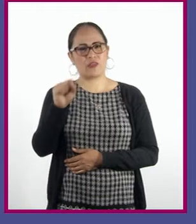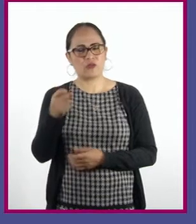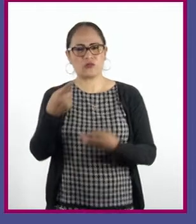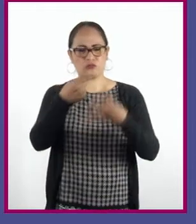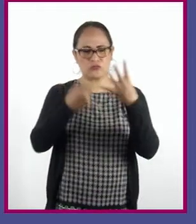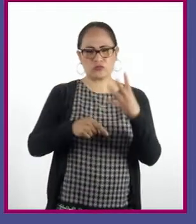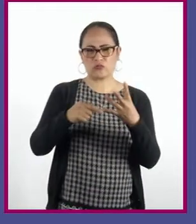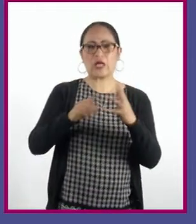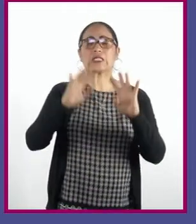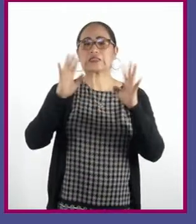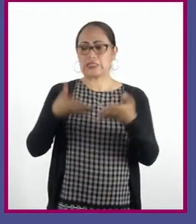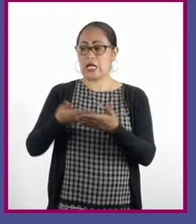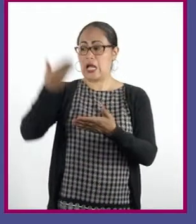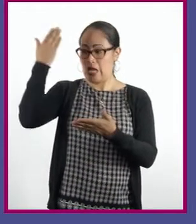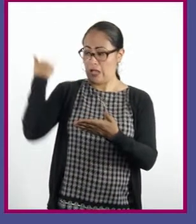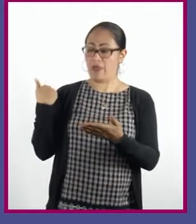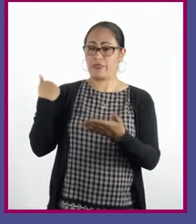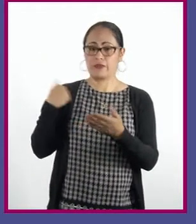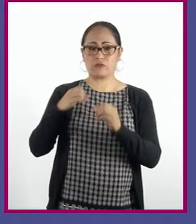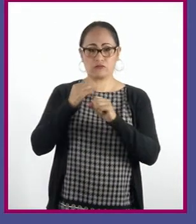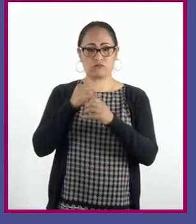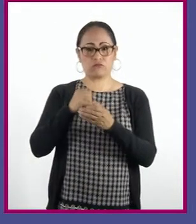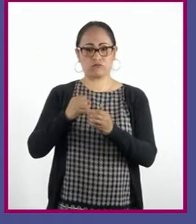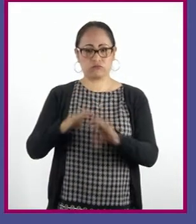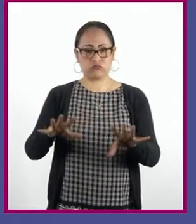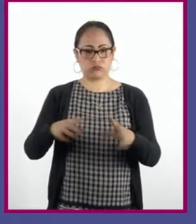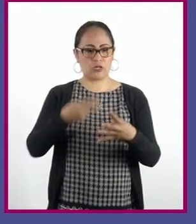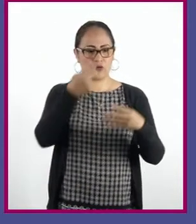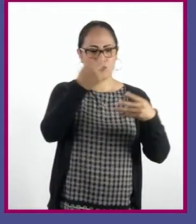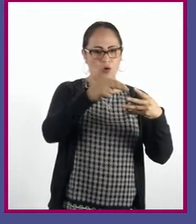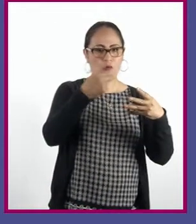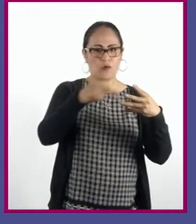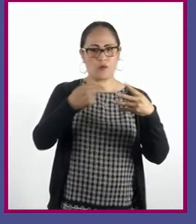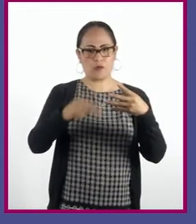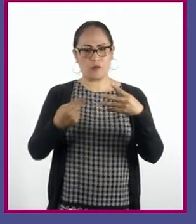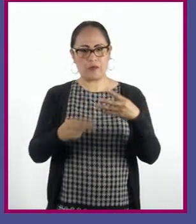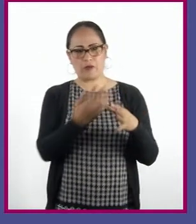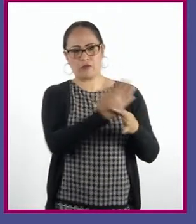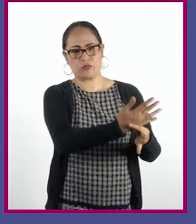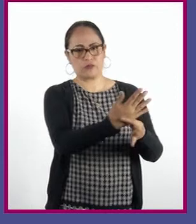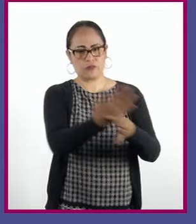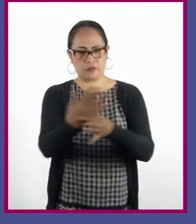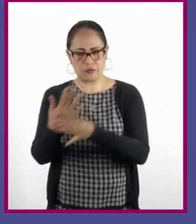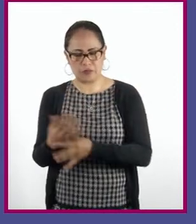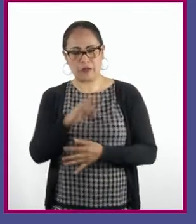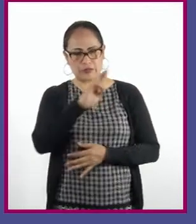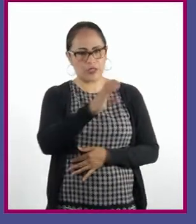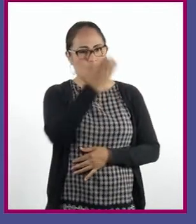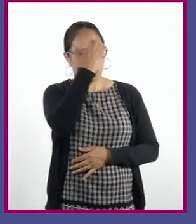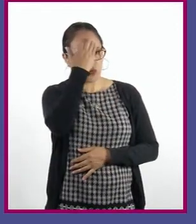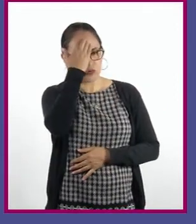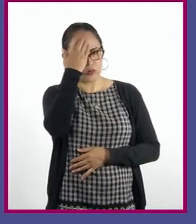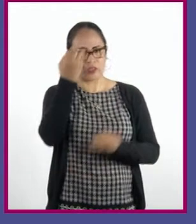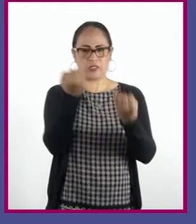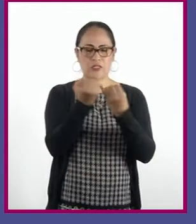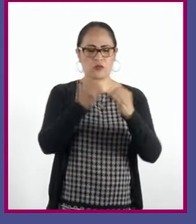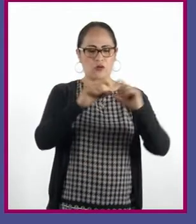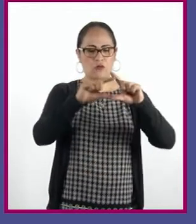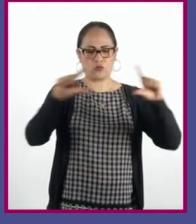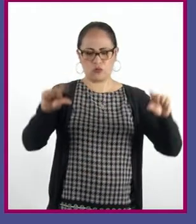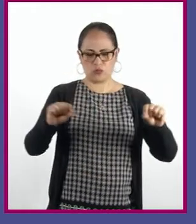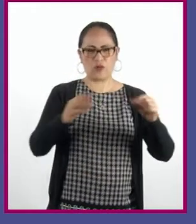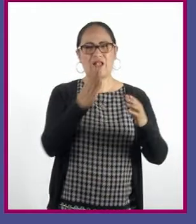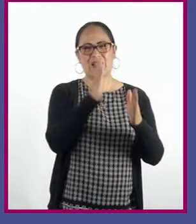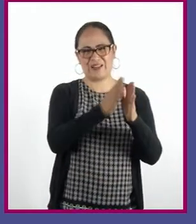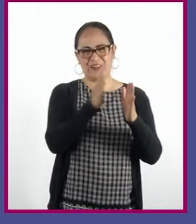materiales ya publicados están debidamente identificados con su respectivo crédito e incluidos en las notas bibliográficas y en